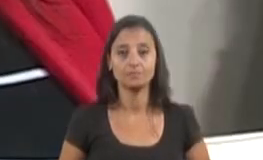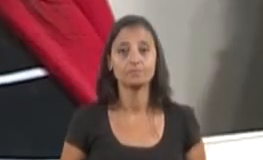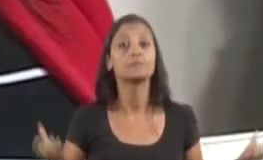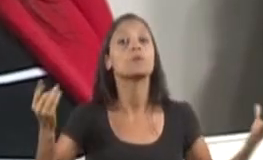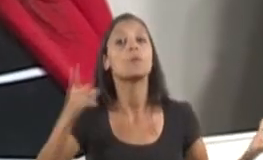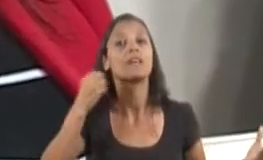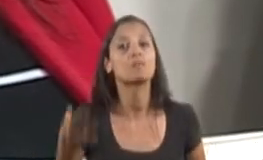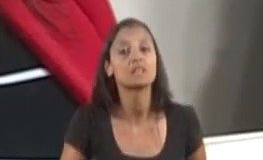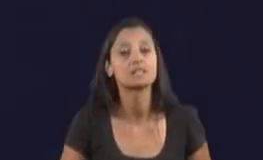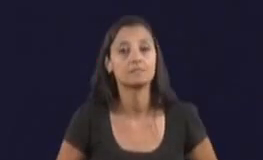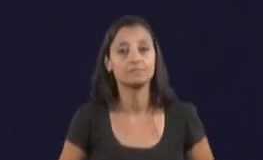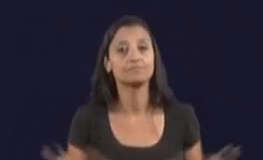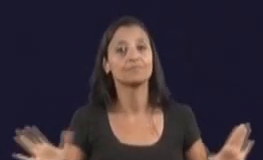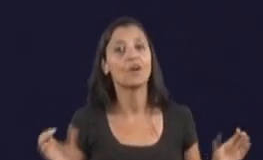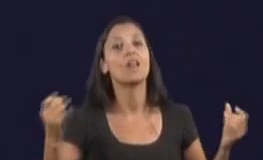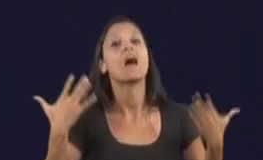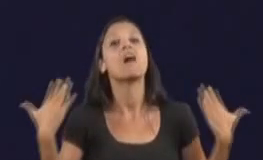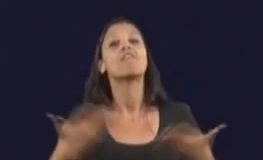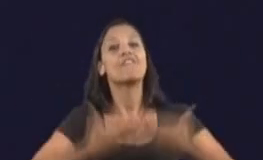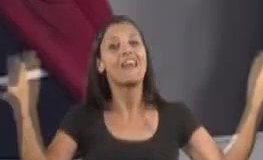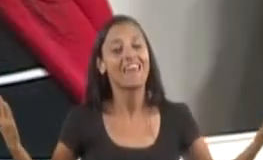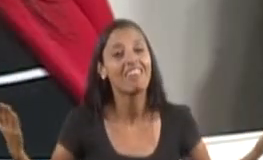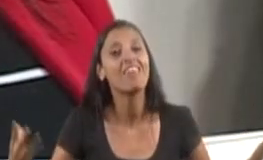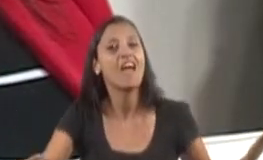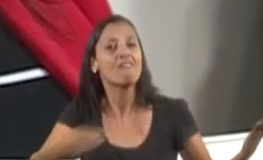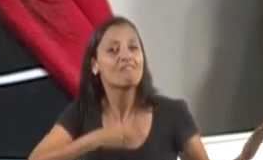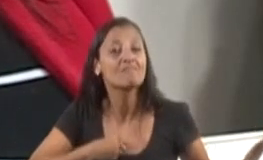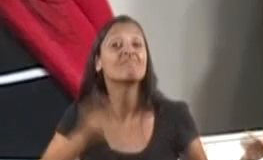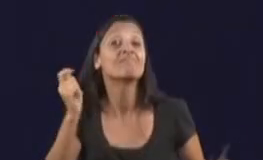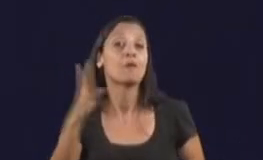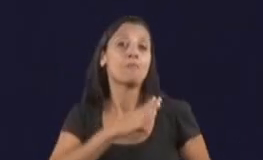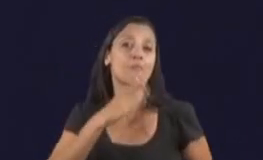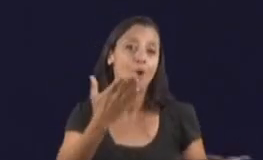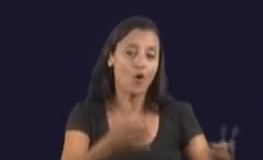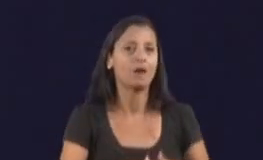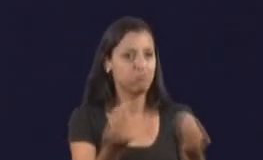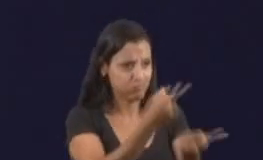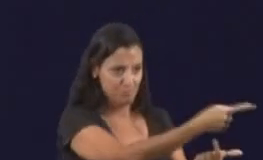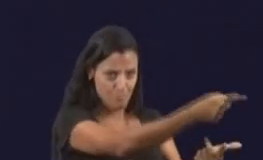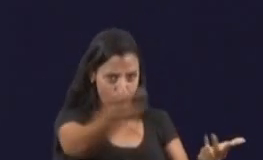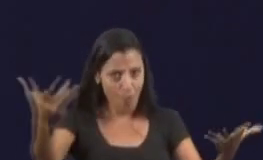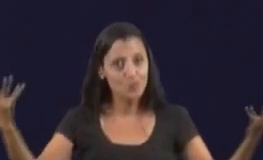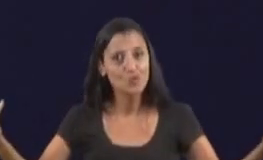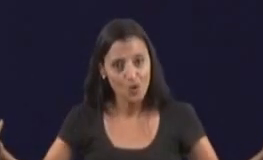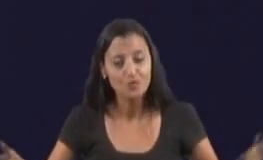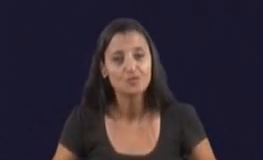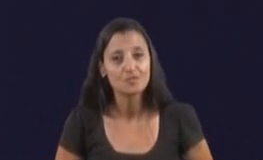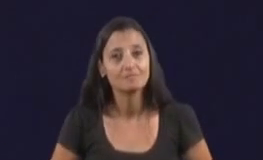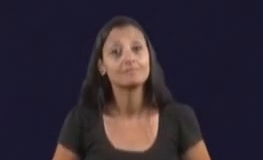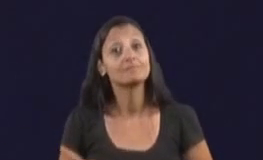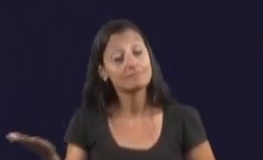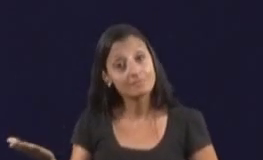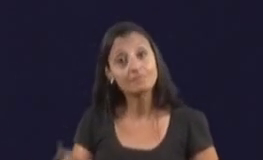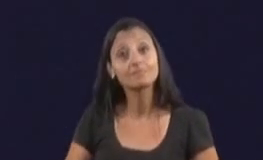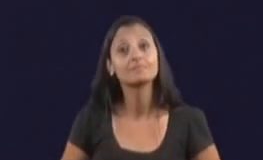¿Qué tal, vocero? ¿Cómo está? Hola, feliz día del hincha de Boca Juniors. Gracias, igualmente, Como ¿no? gran hincha. Bueno, hay varios acá, ¿no? Ahí,